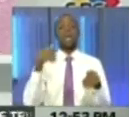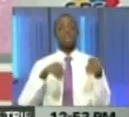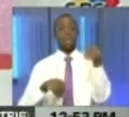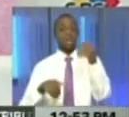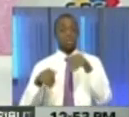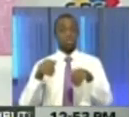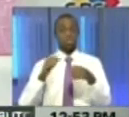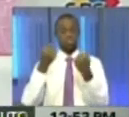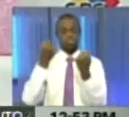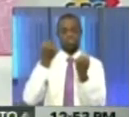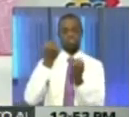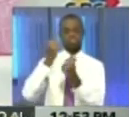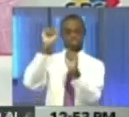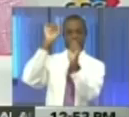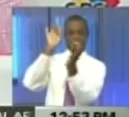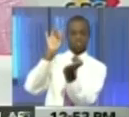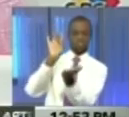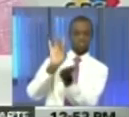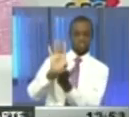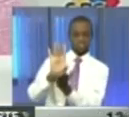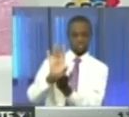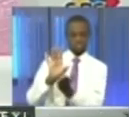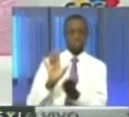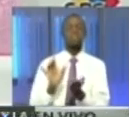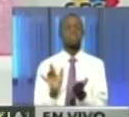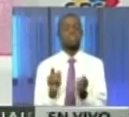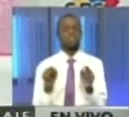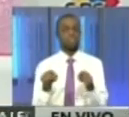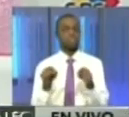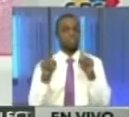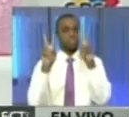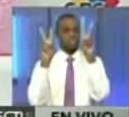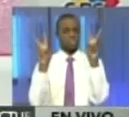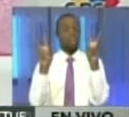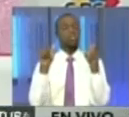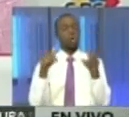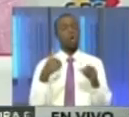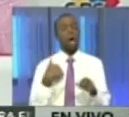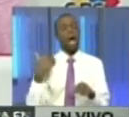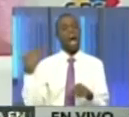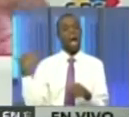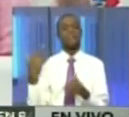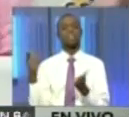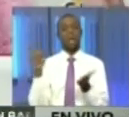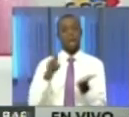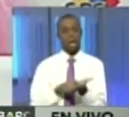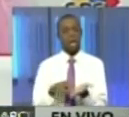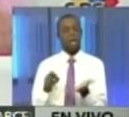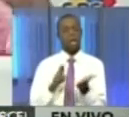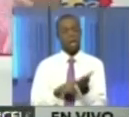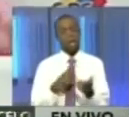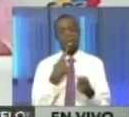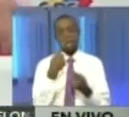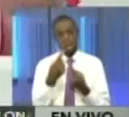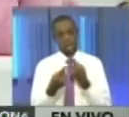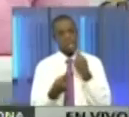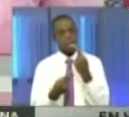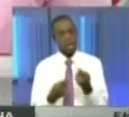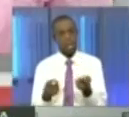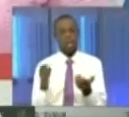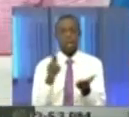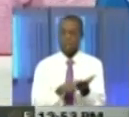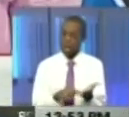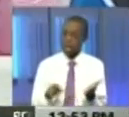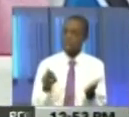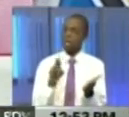revocatorio, en el caso del referendo revocatorio, quiero recordar algo que lo he dicho en varias oportunidades, lo he dicho públicamente, en